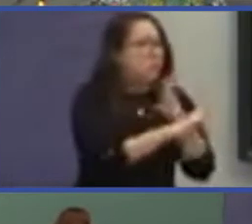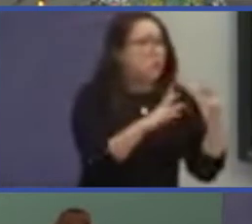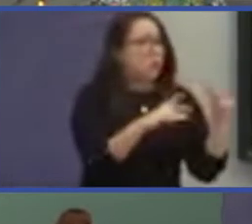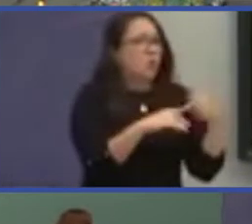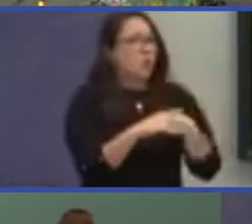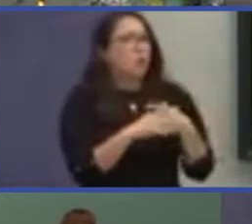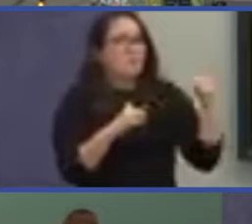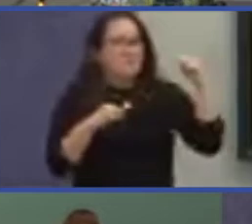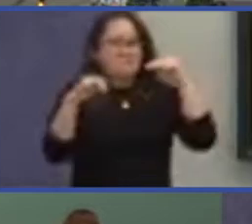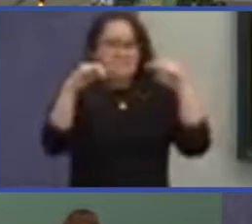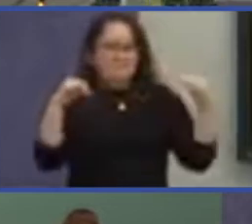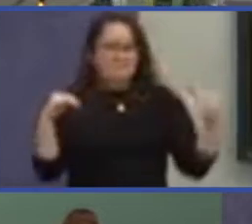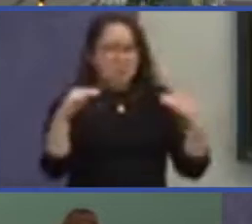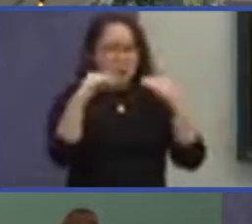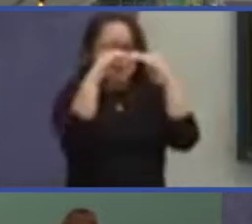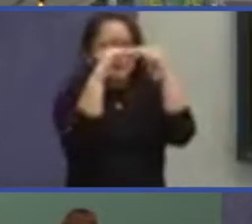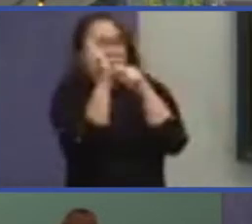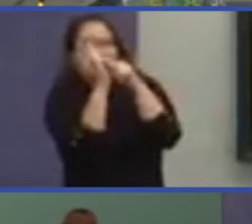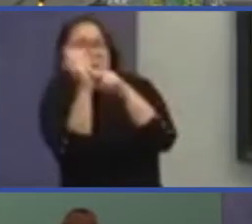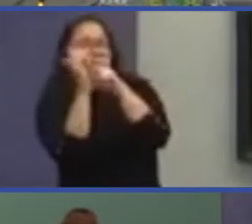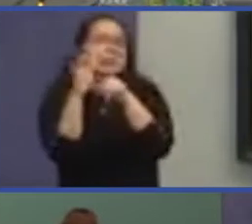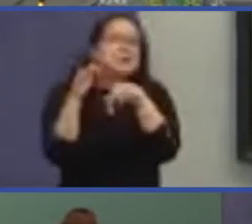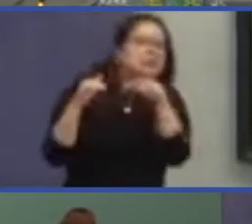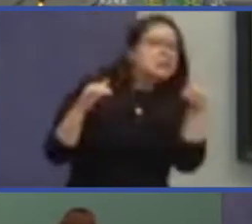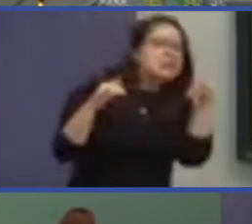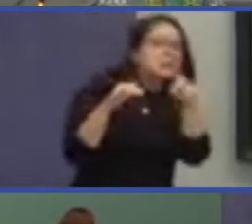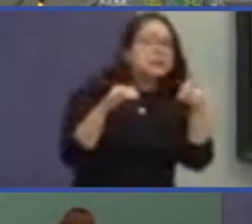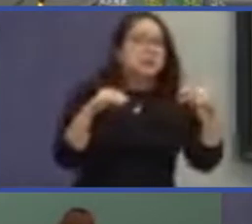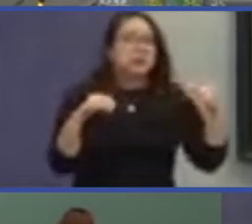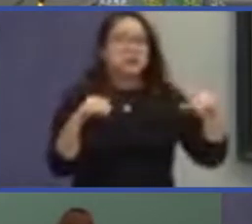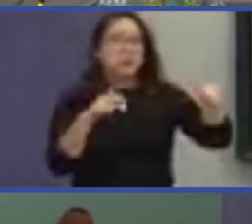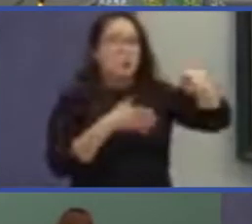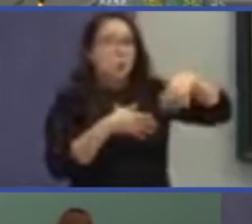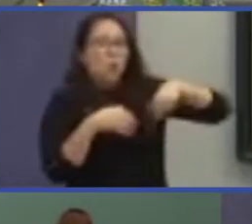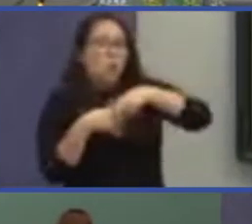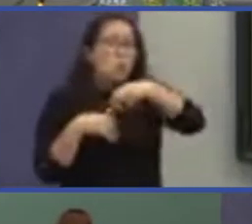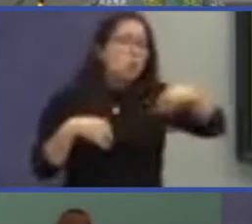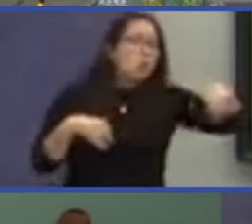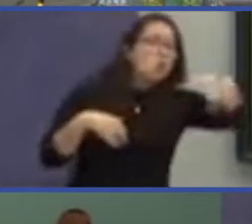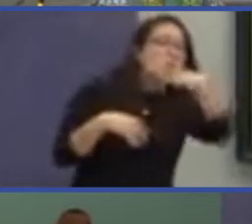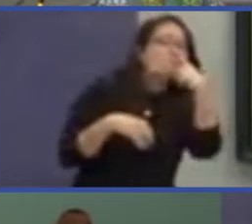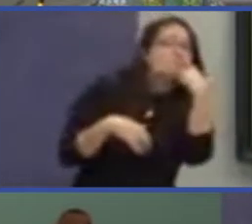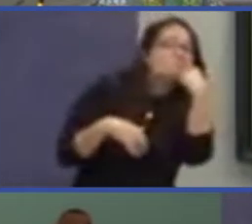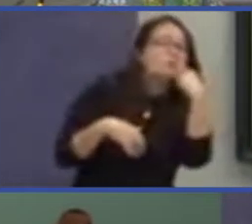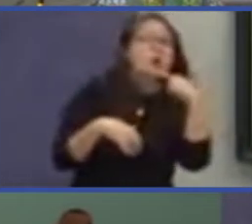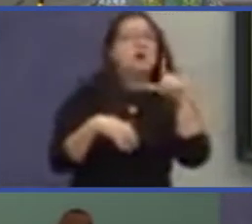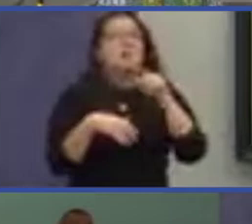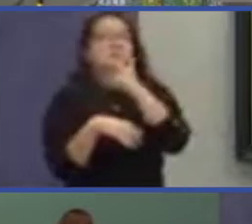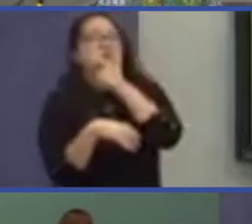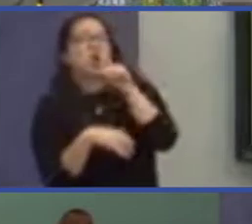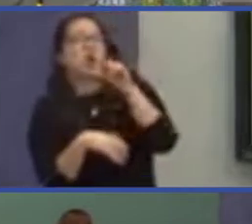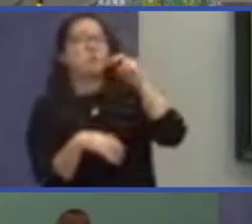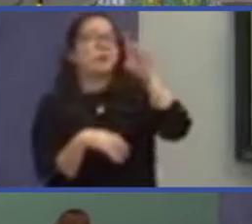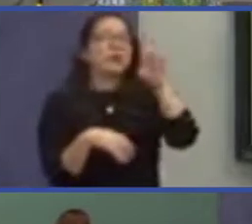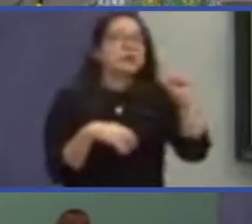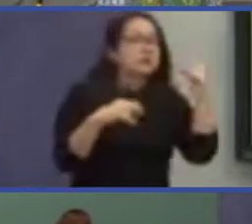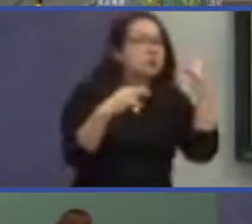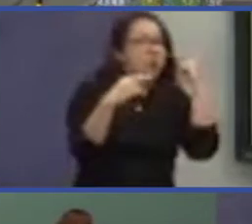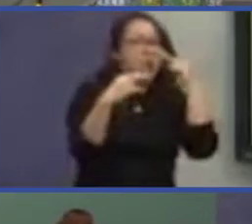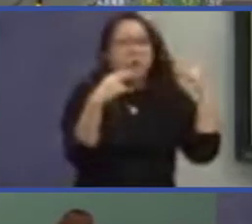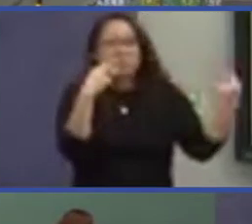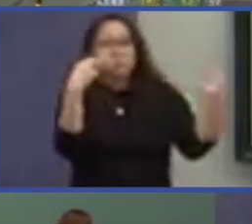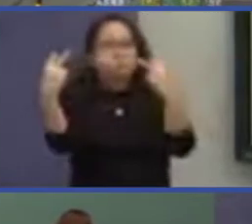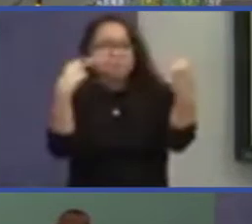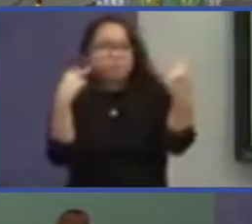vi un laberinto roto era Londres vi interminables ojos inmediatos escrutándose en mí como en un espejo